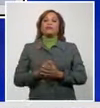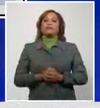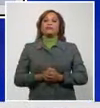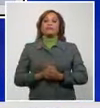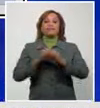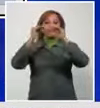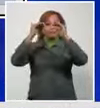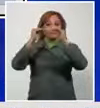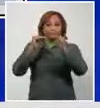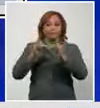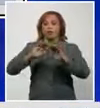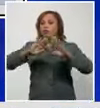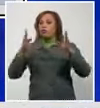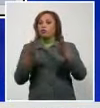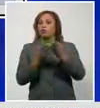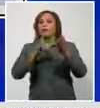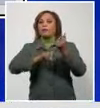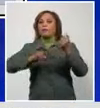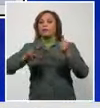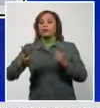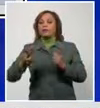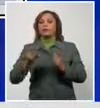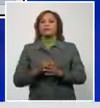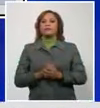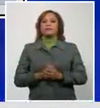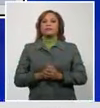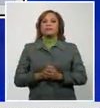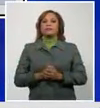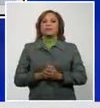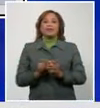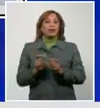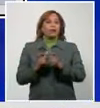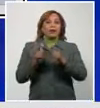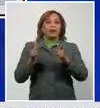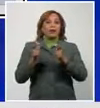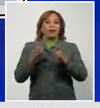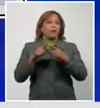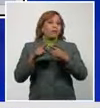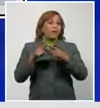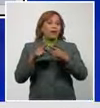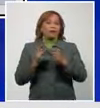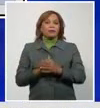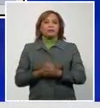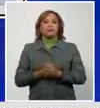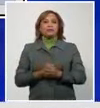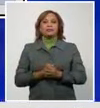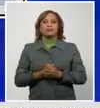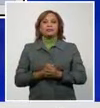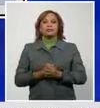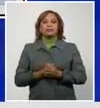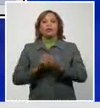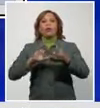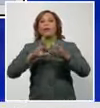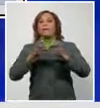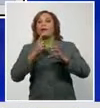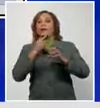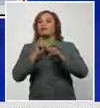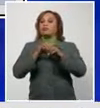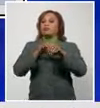todos los territorios y los de mayor número en correspondencia con la complejidad